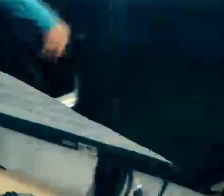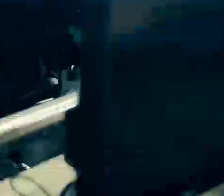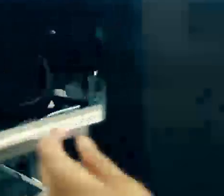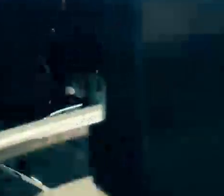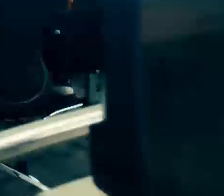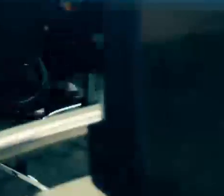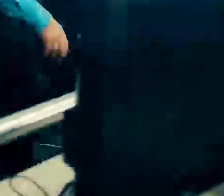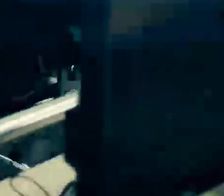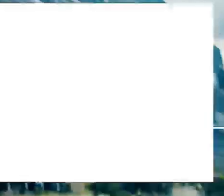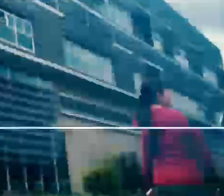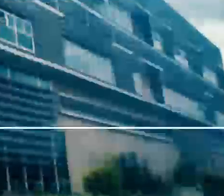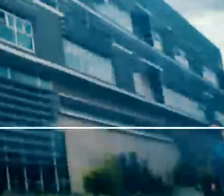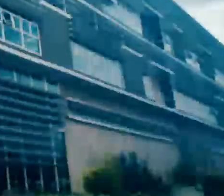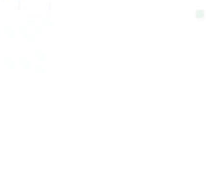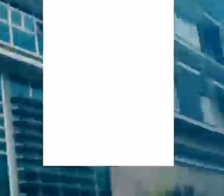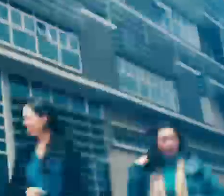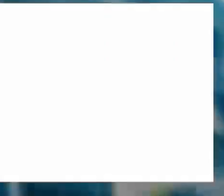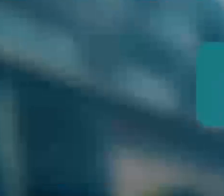Música